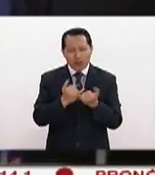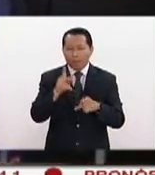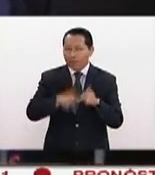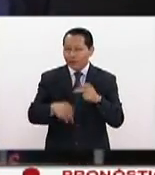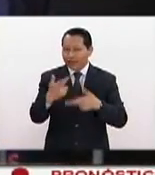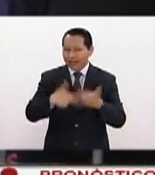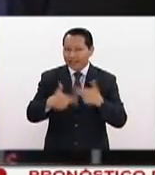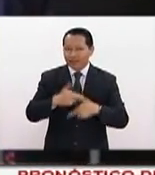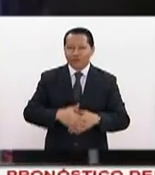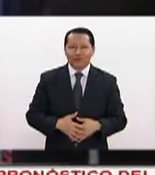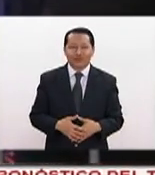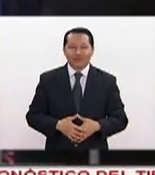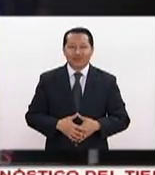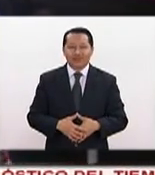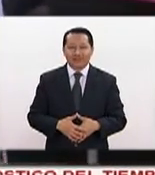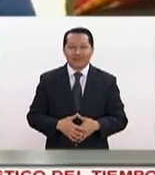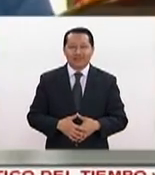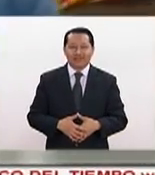pausa, regresamos.